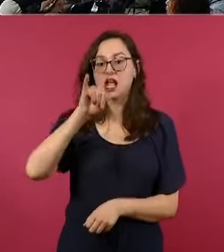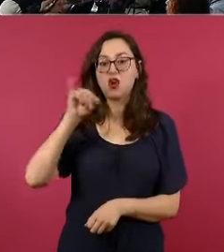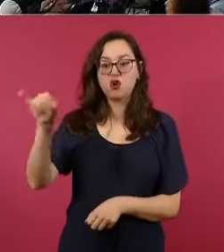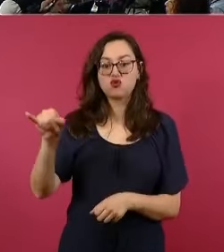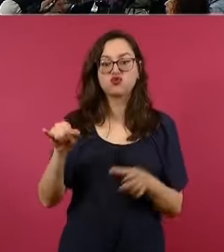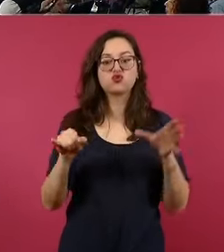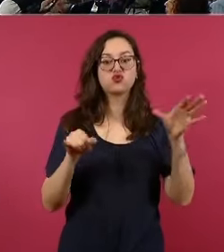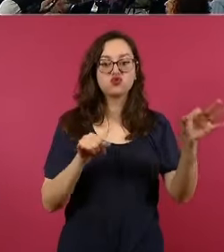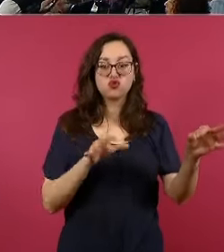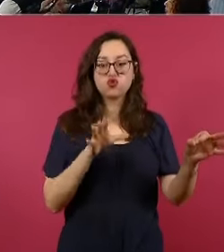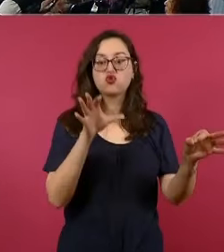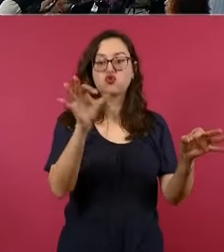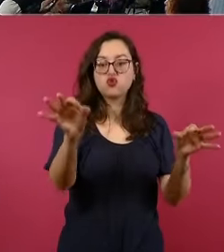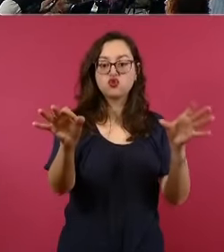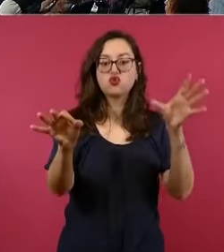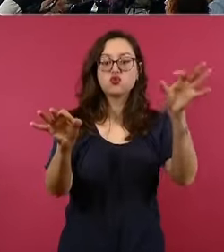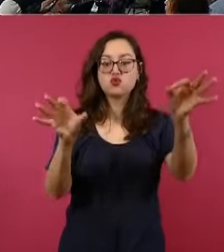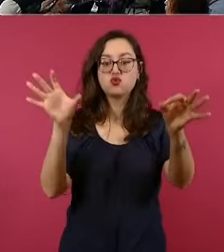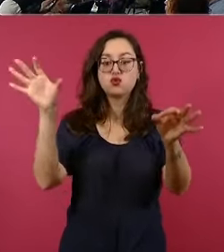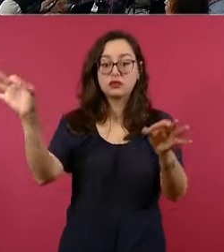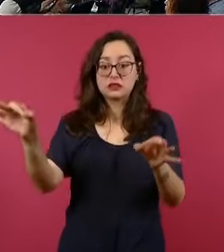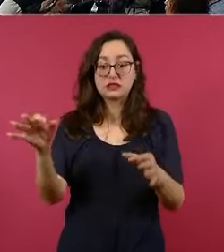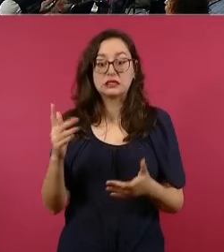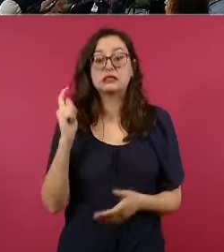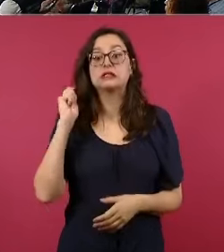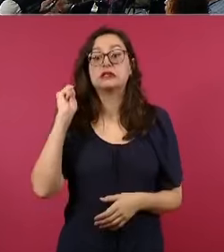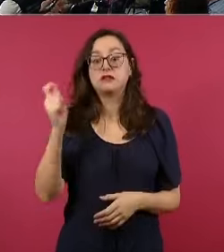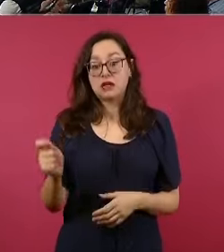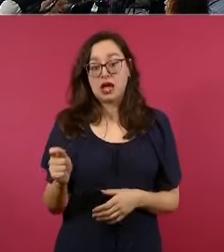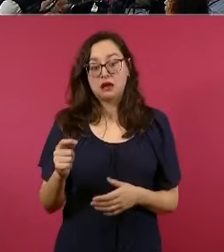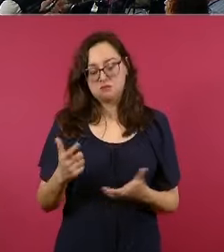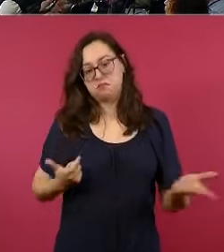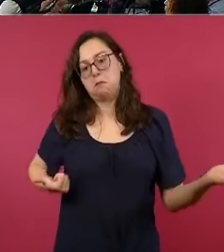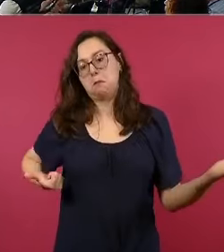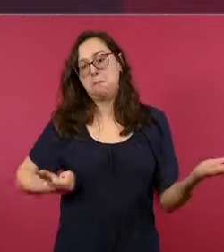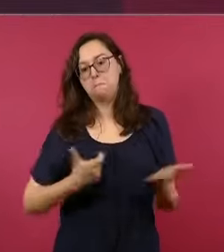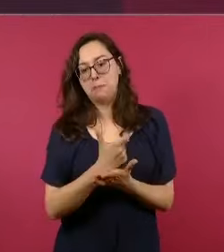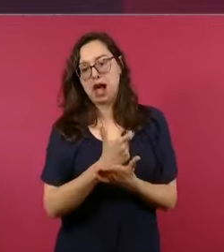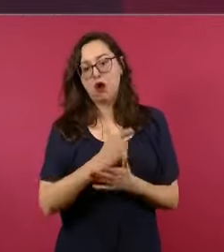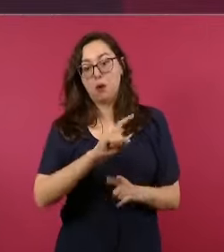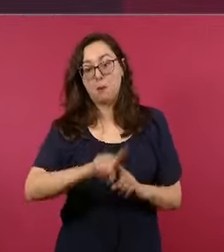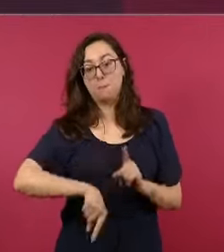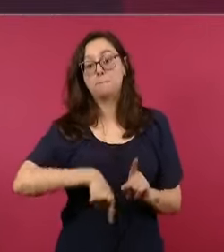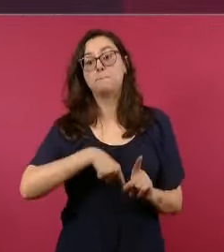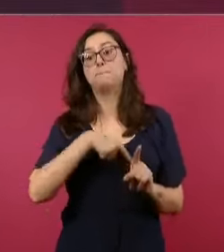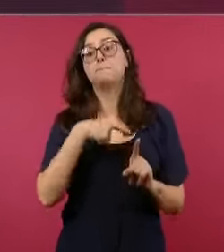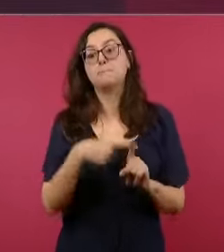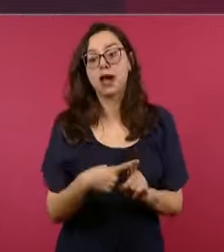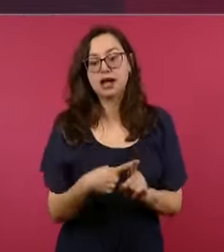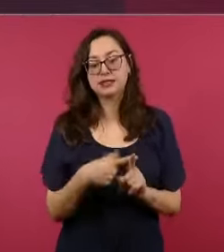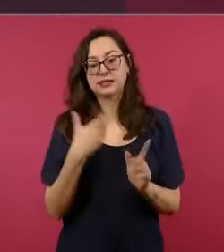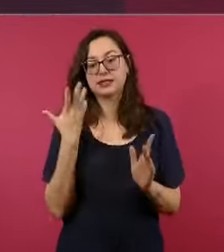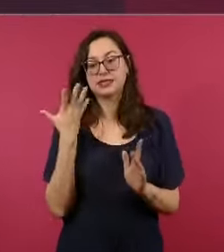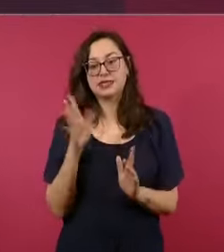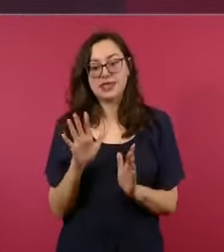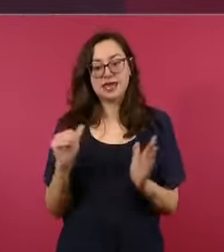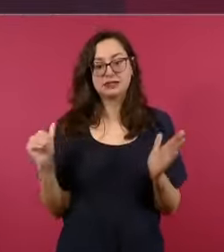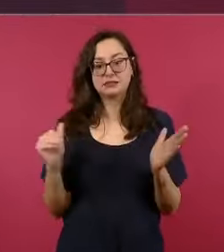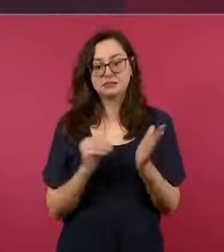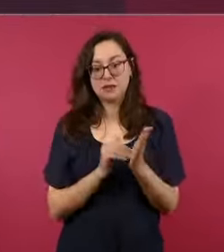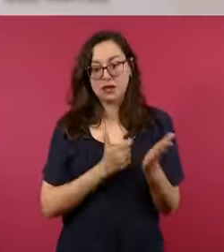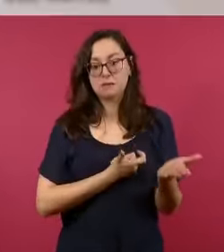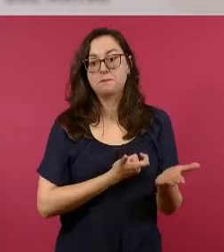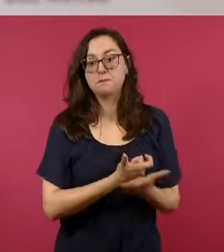estas contrataciones van acompañadas de un Bono de 10,000 pes para estos médicos que eran plazas de se les llama de